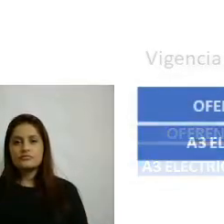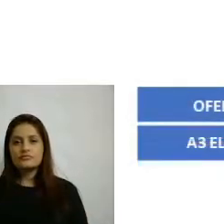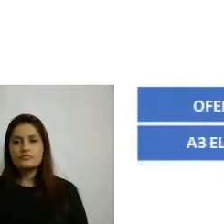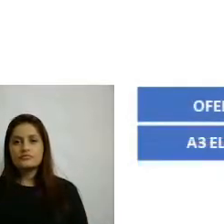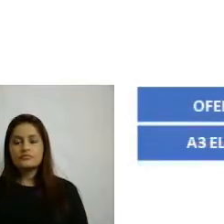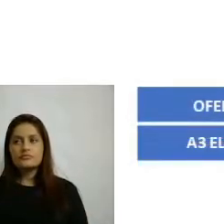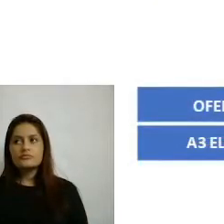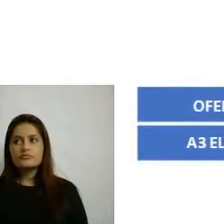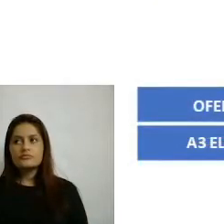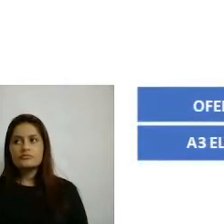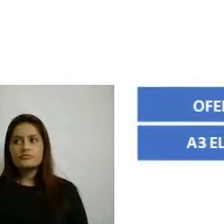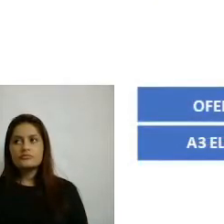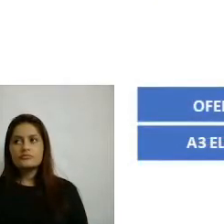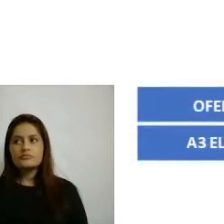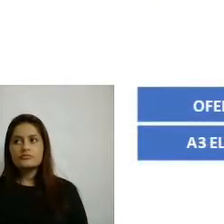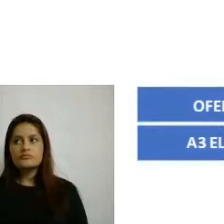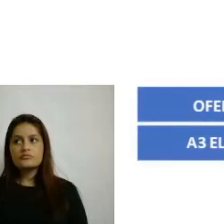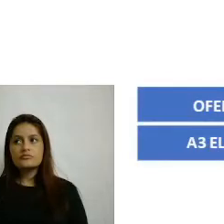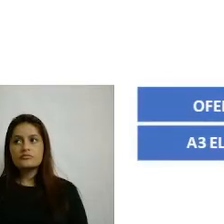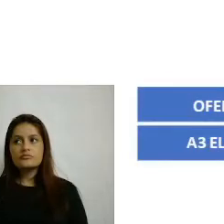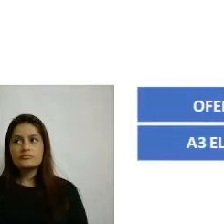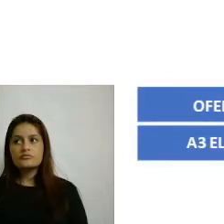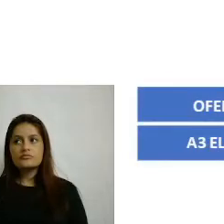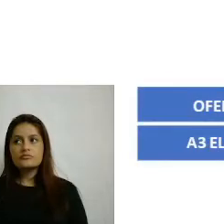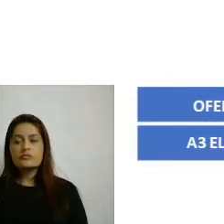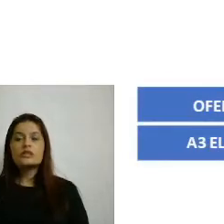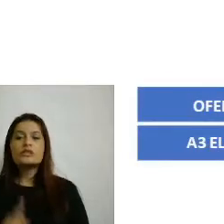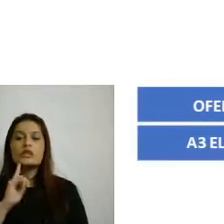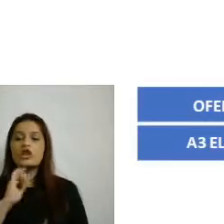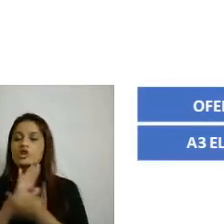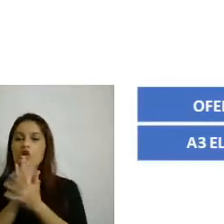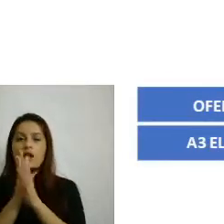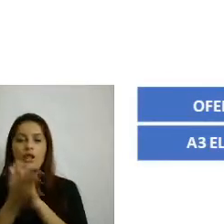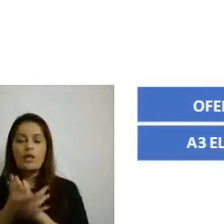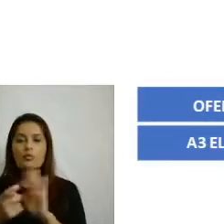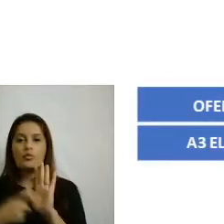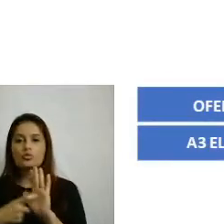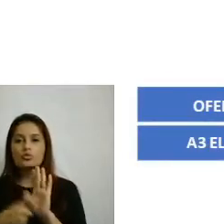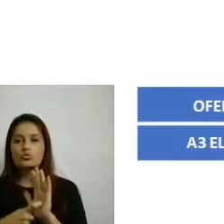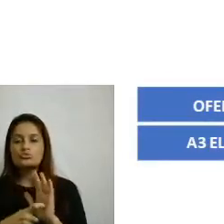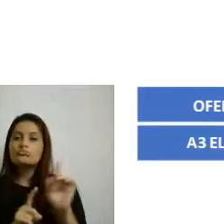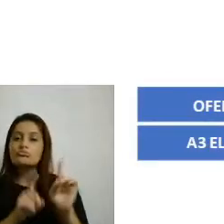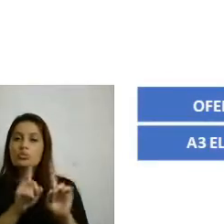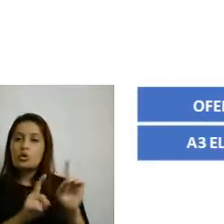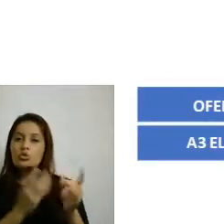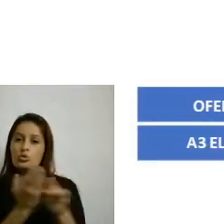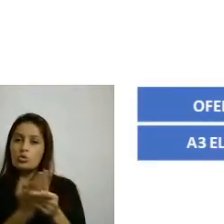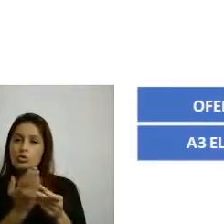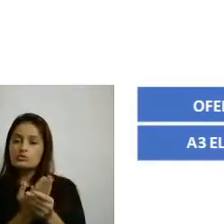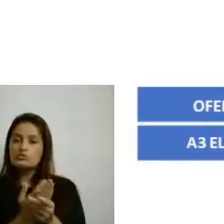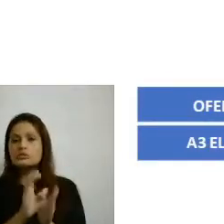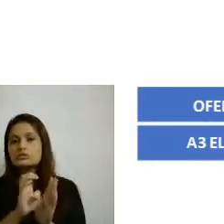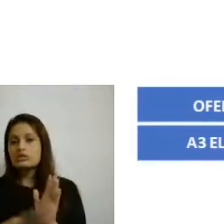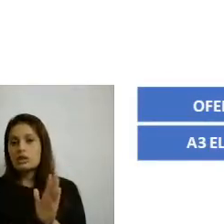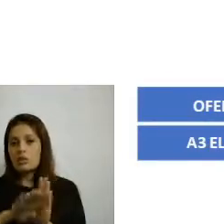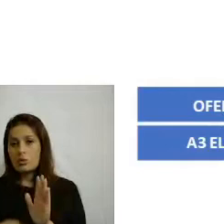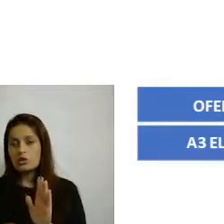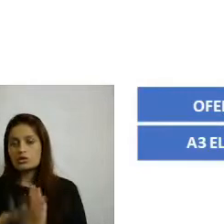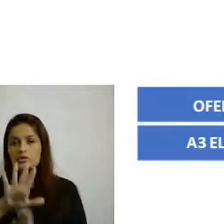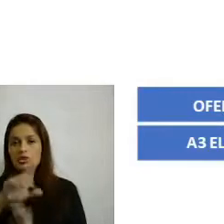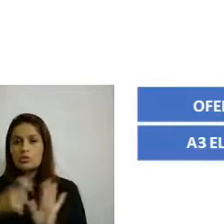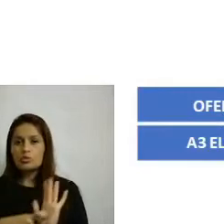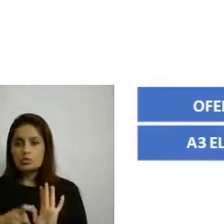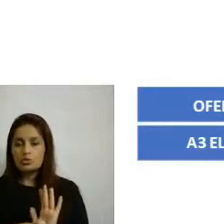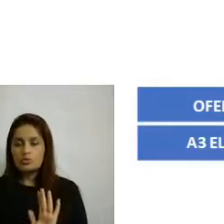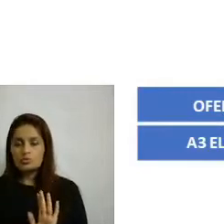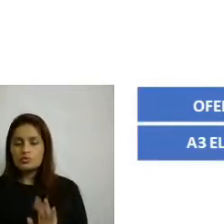Por lo tanto, en ambos ítems cuenta con la totalidad de los puntos. Tuvo que rectificar algunos documentos, y por lo tanto se le dio 5 puntos en ese ítem